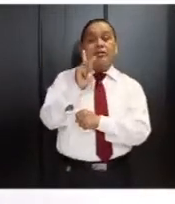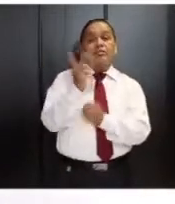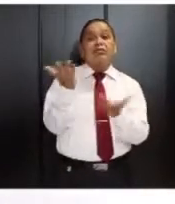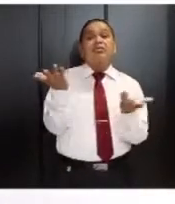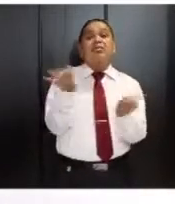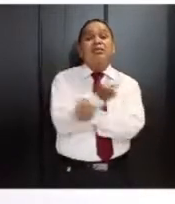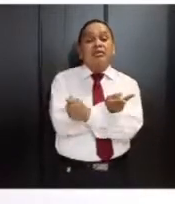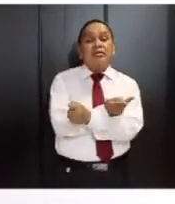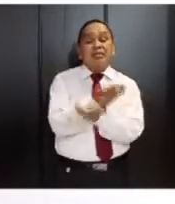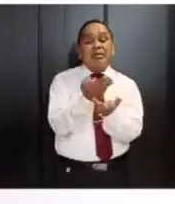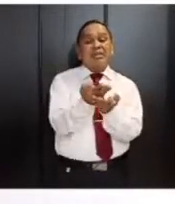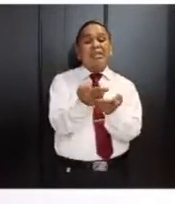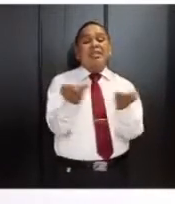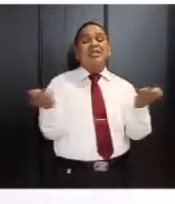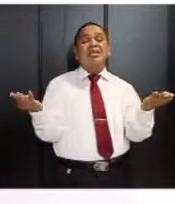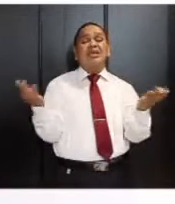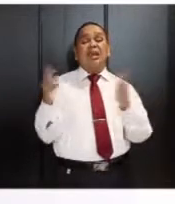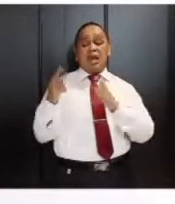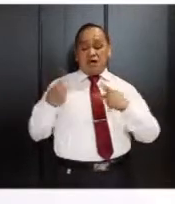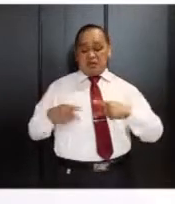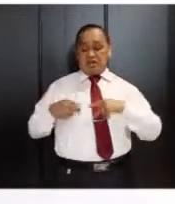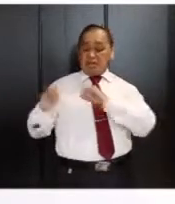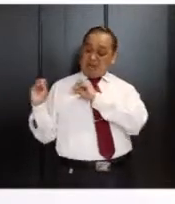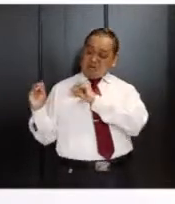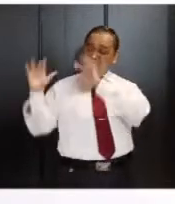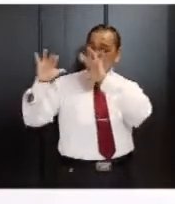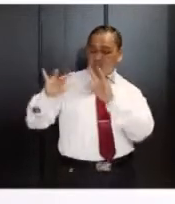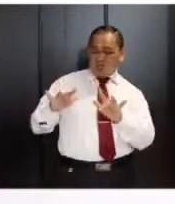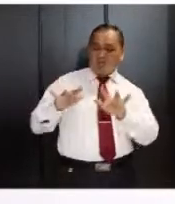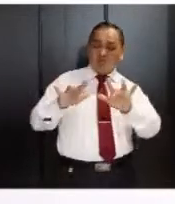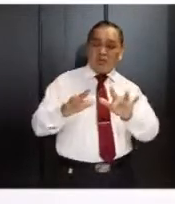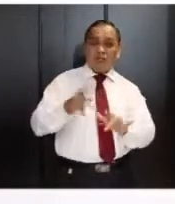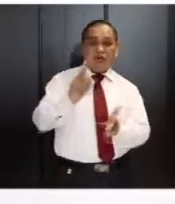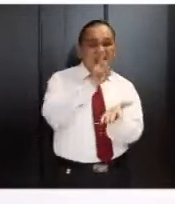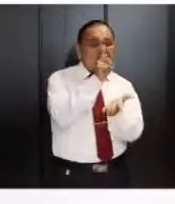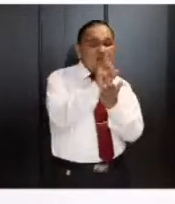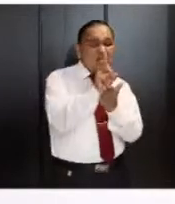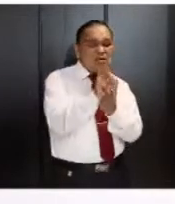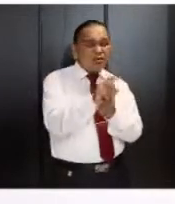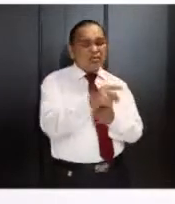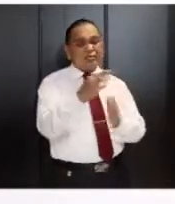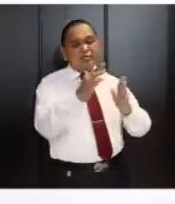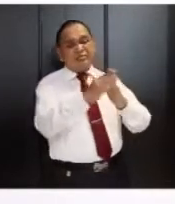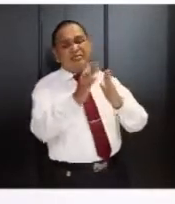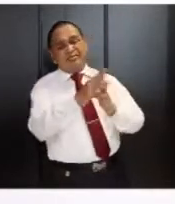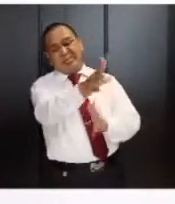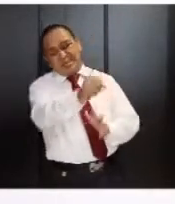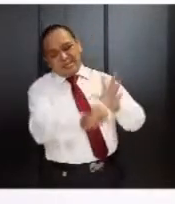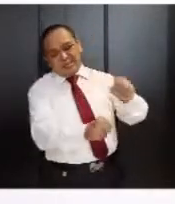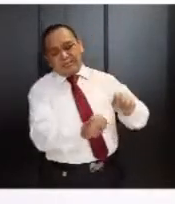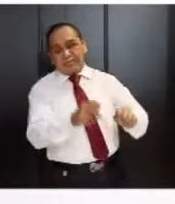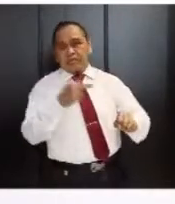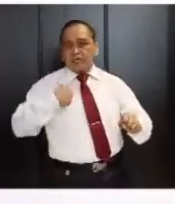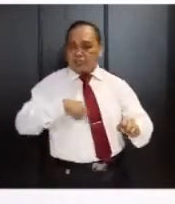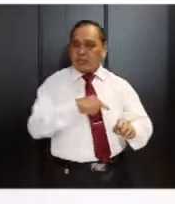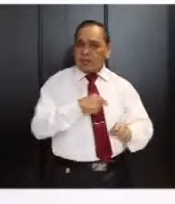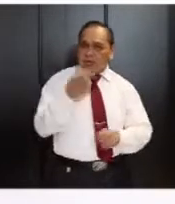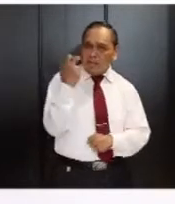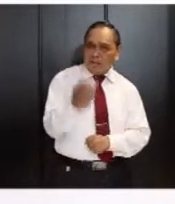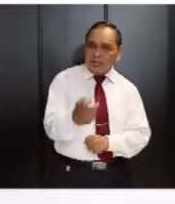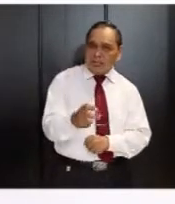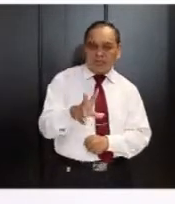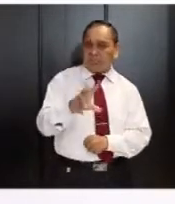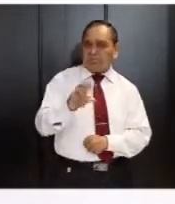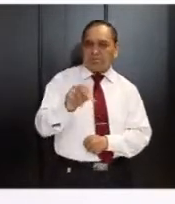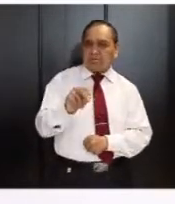terrenos y decidimos no usar el derecho de una denuncia por despojo para reclamar lo que era nuestro